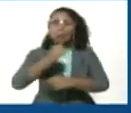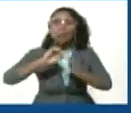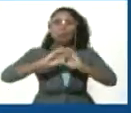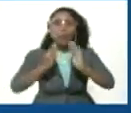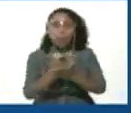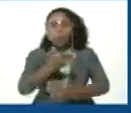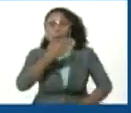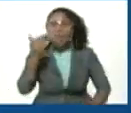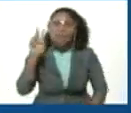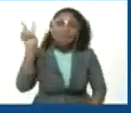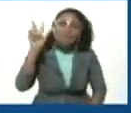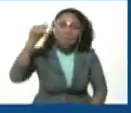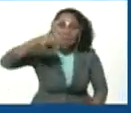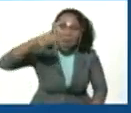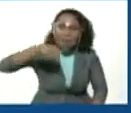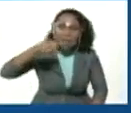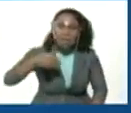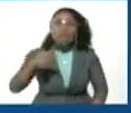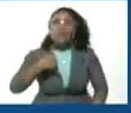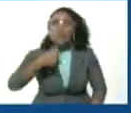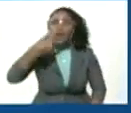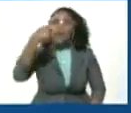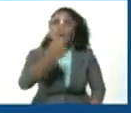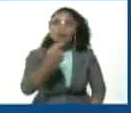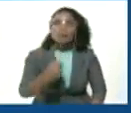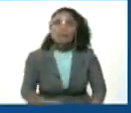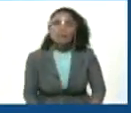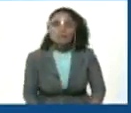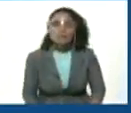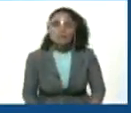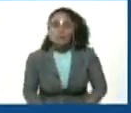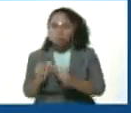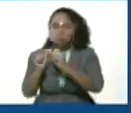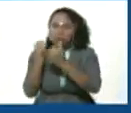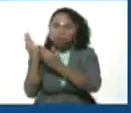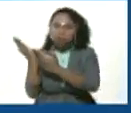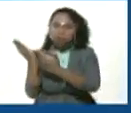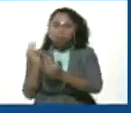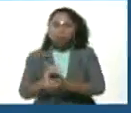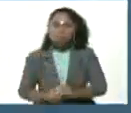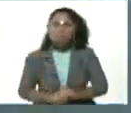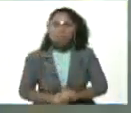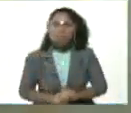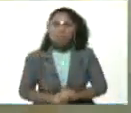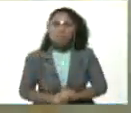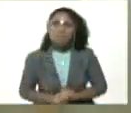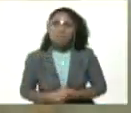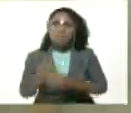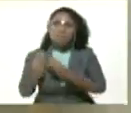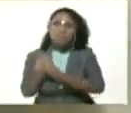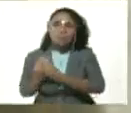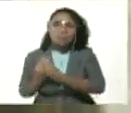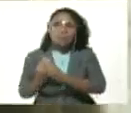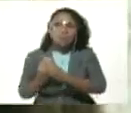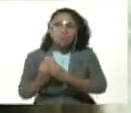el mejor café del mundo. Así lo declaro. Es correcto. Alexis, sigue. Bueno, iniciamos. Acompáñame por aquí,